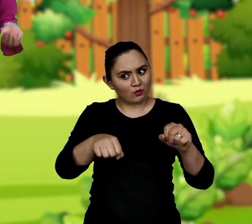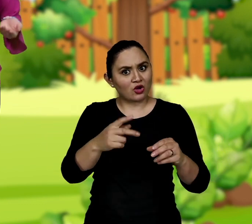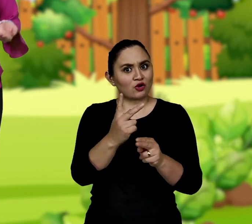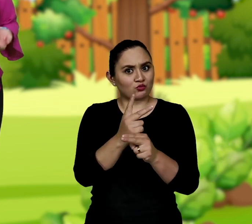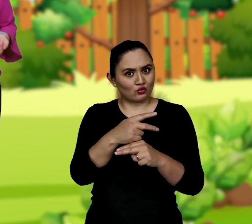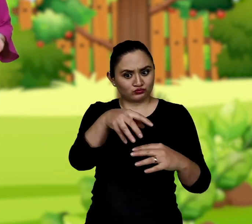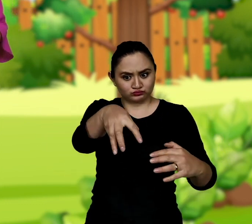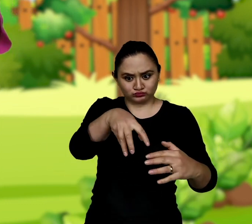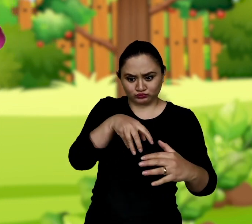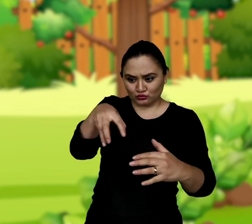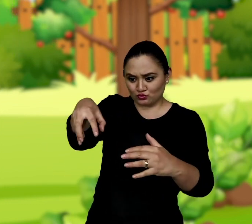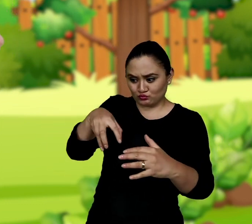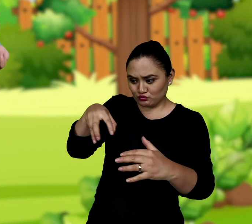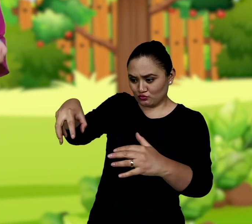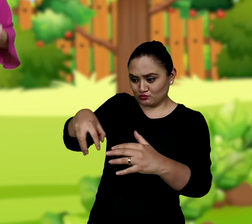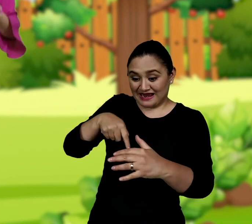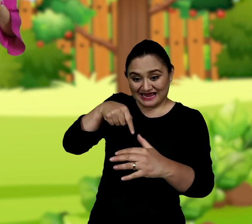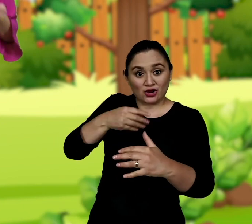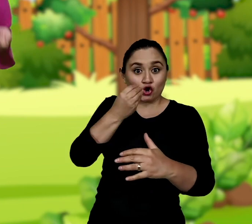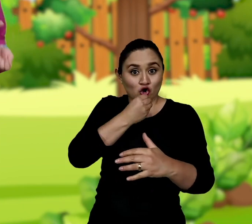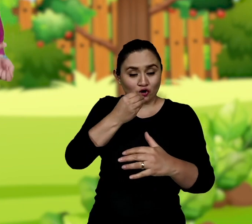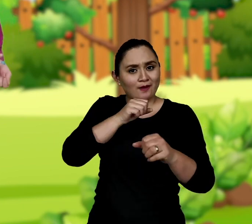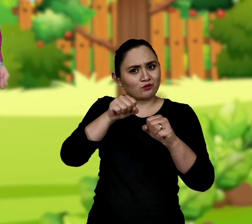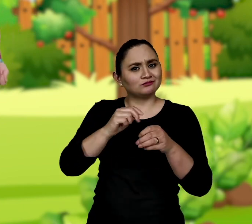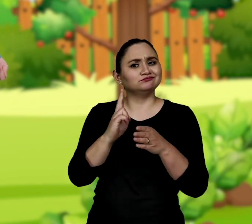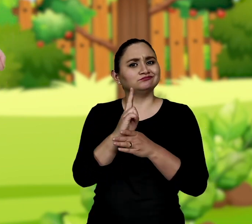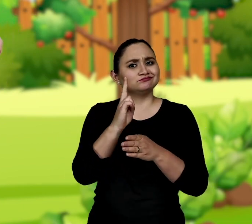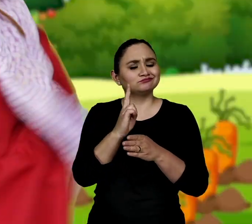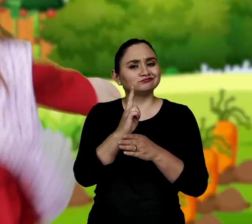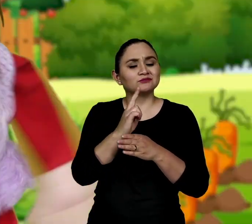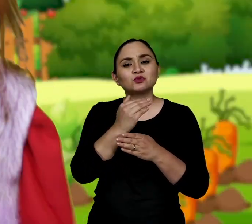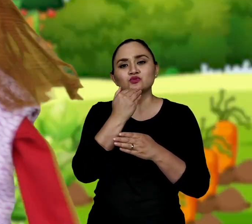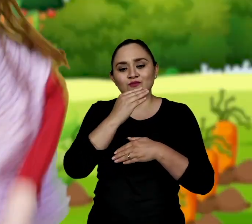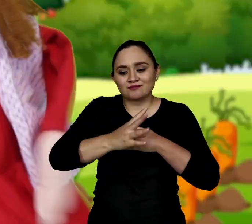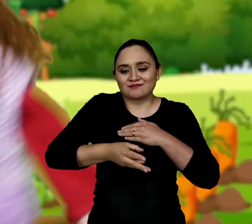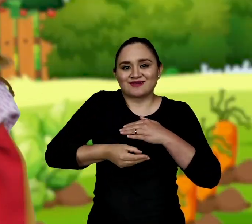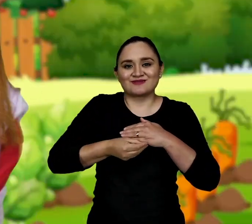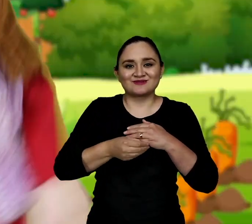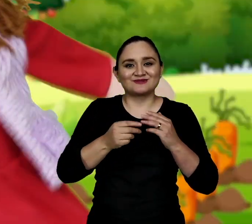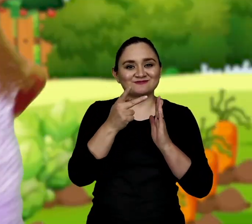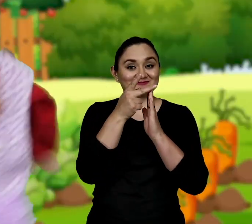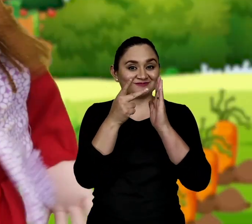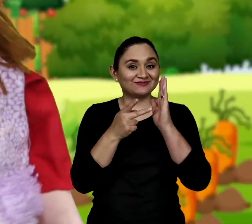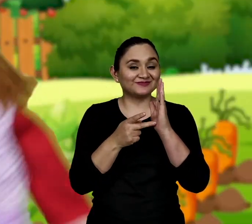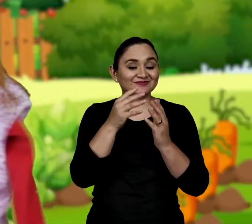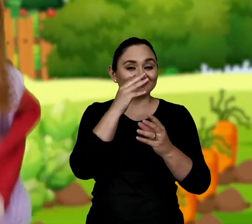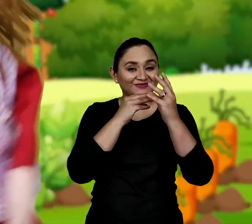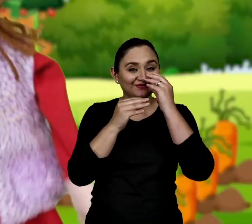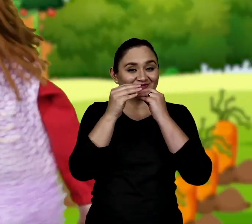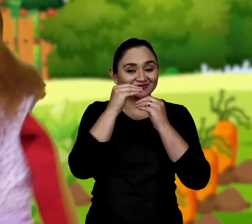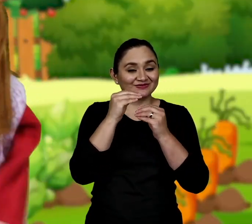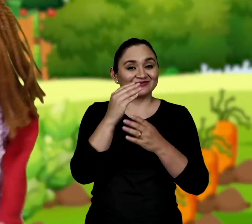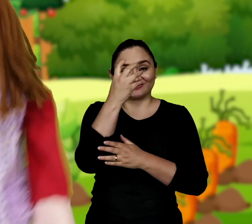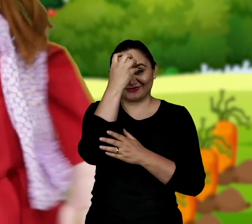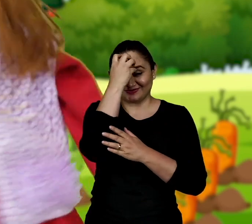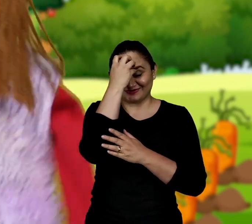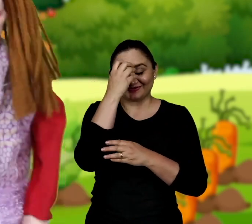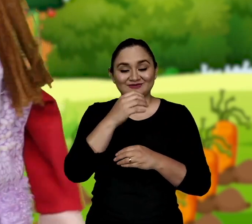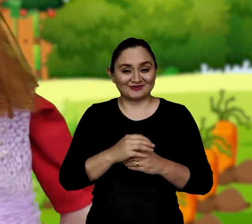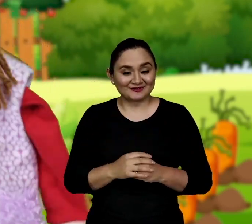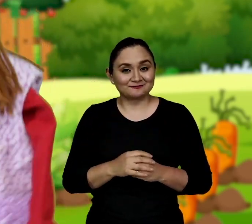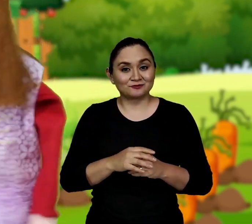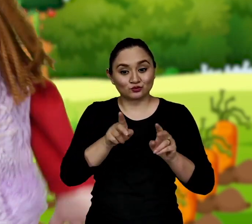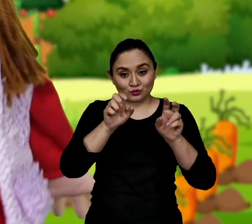para complementar el programa de alimentación escolar. Elaboren un calendario de cosechas por cultivo